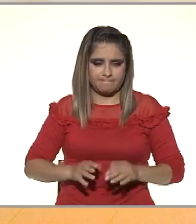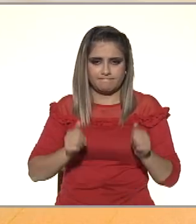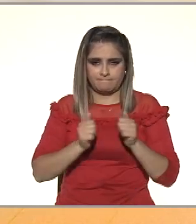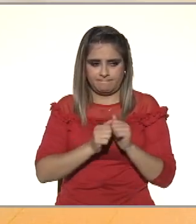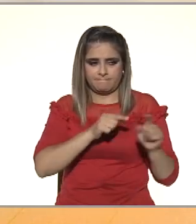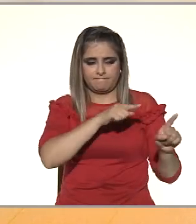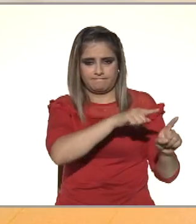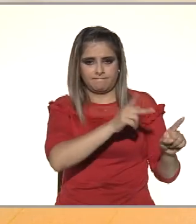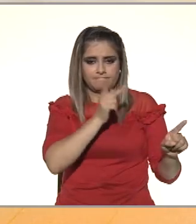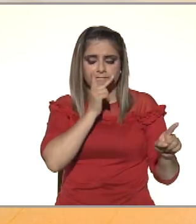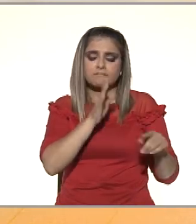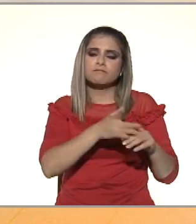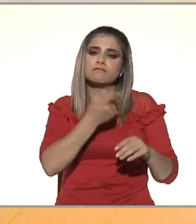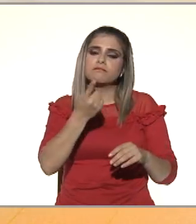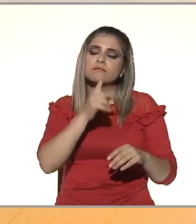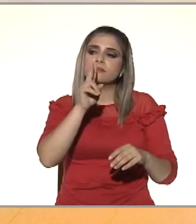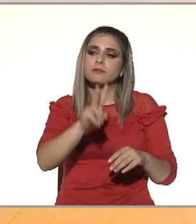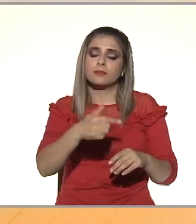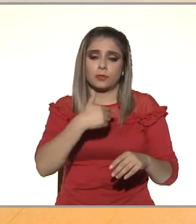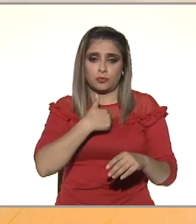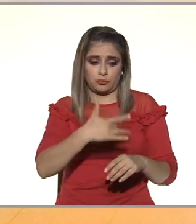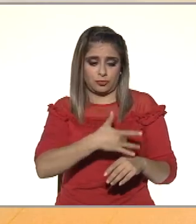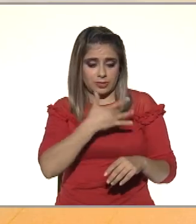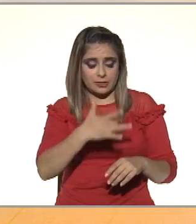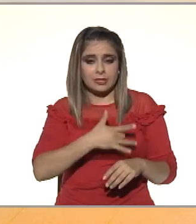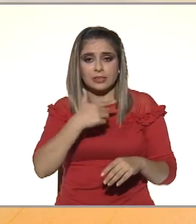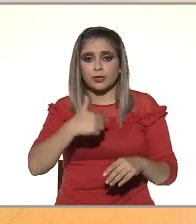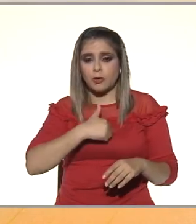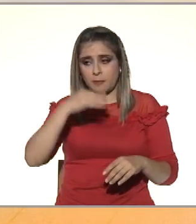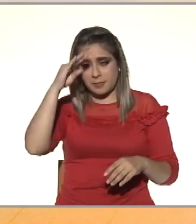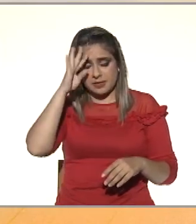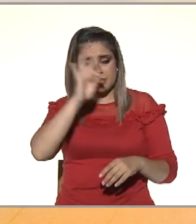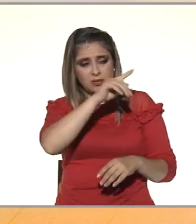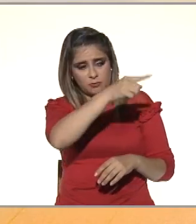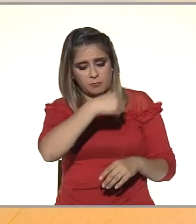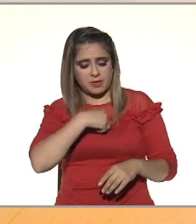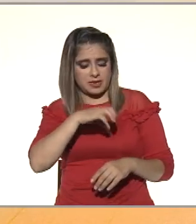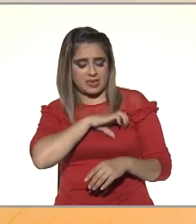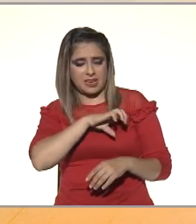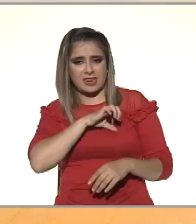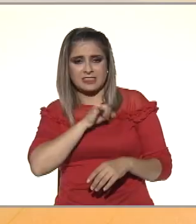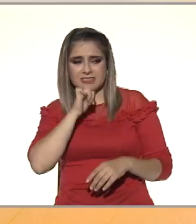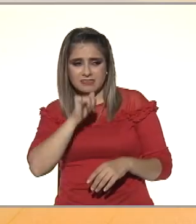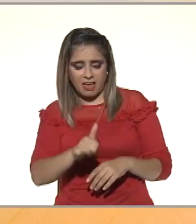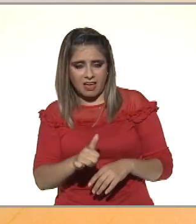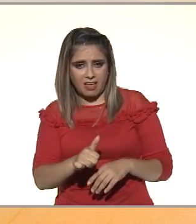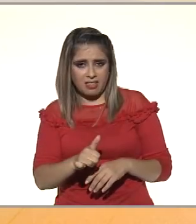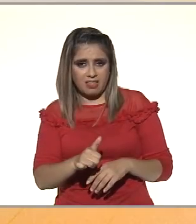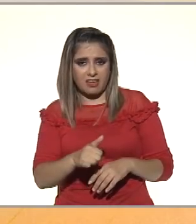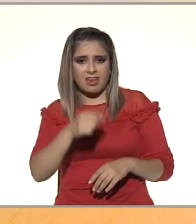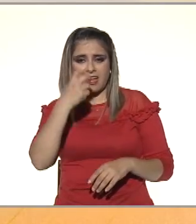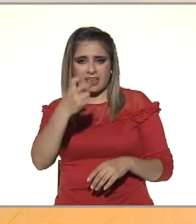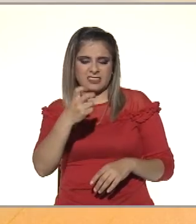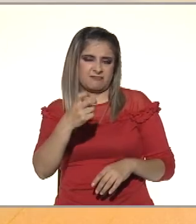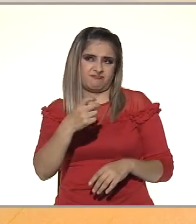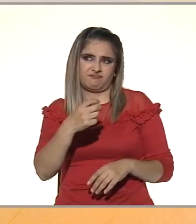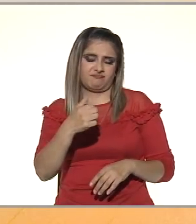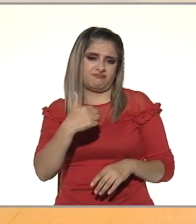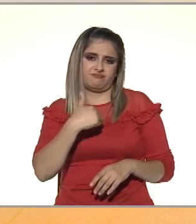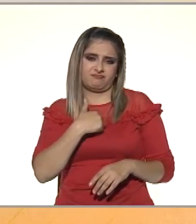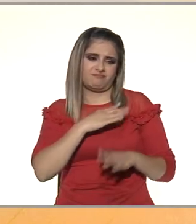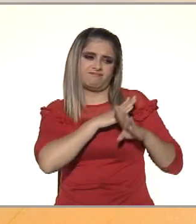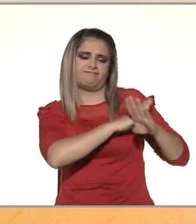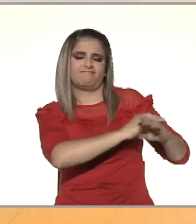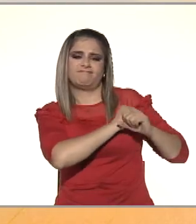porque pues al sentir o al pensar que él no nos quería a nosotros, yo ya no permitía que él